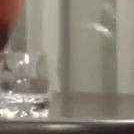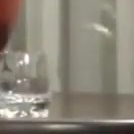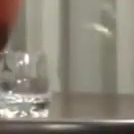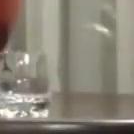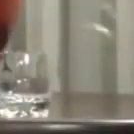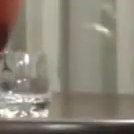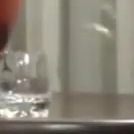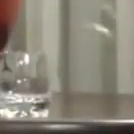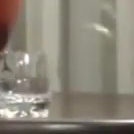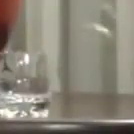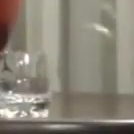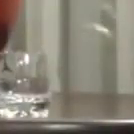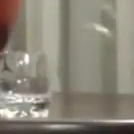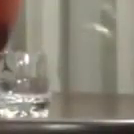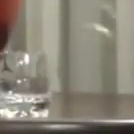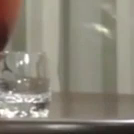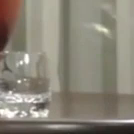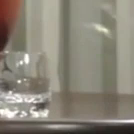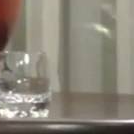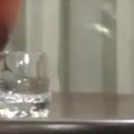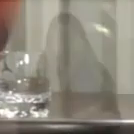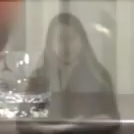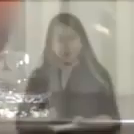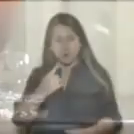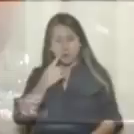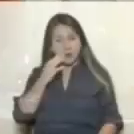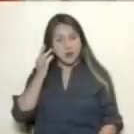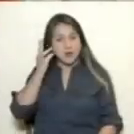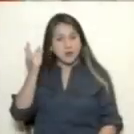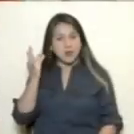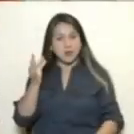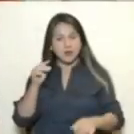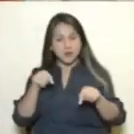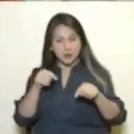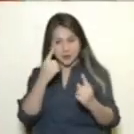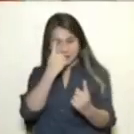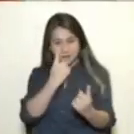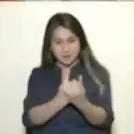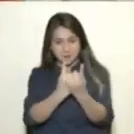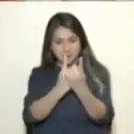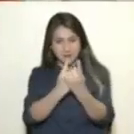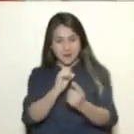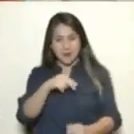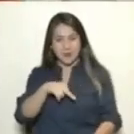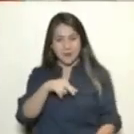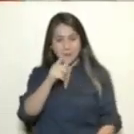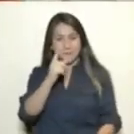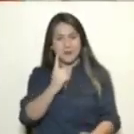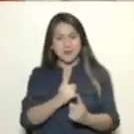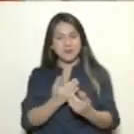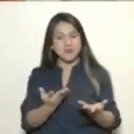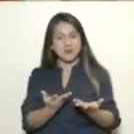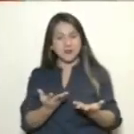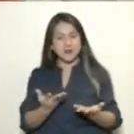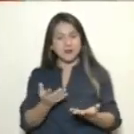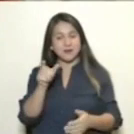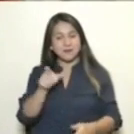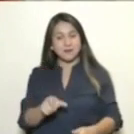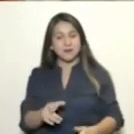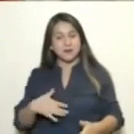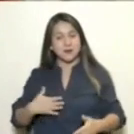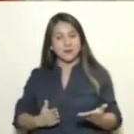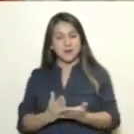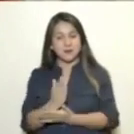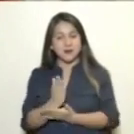noches. Bienvenidos y bienvenidas a En Persona. Hoy día quiero partir este